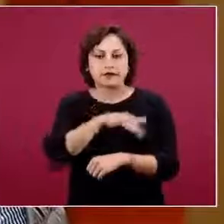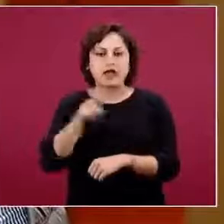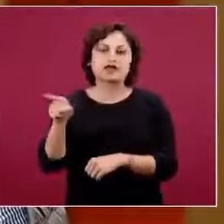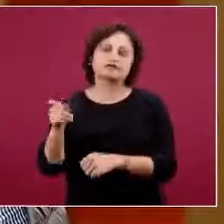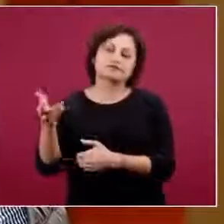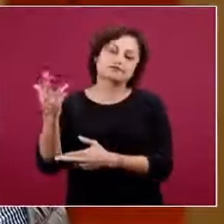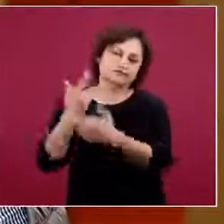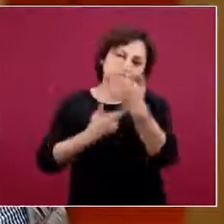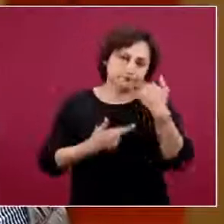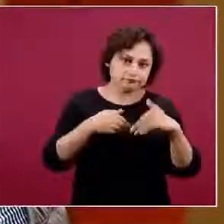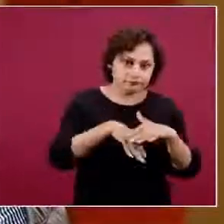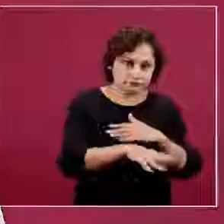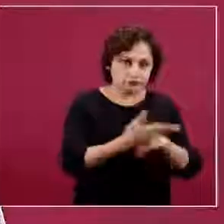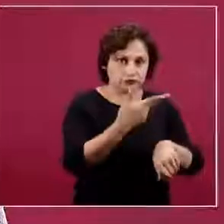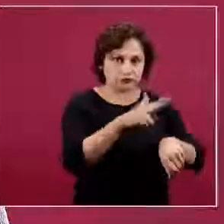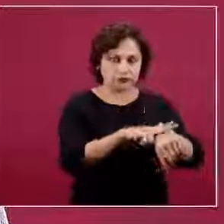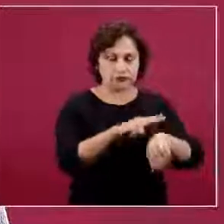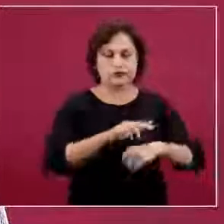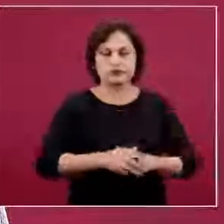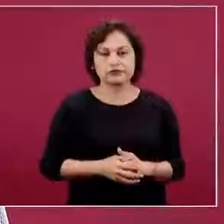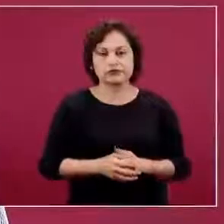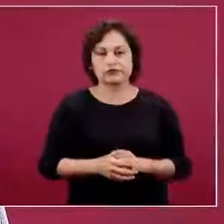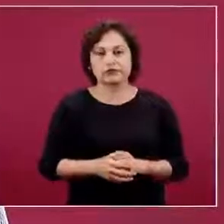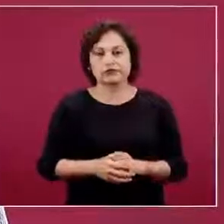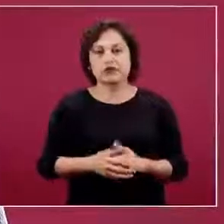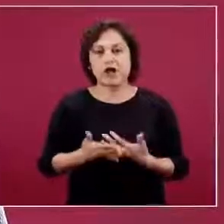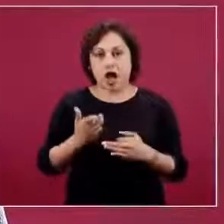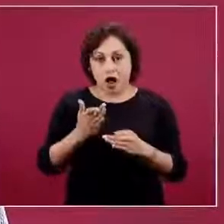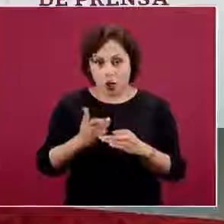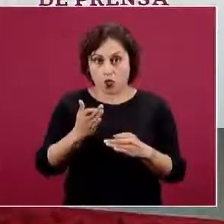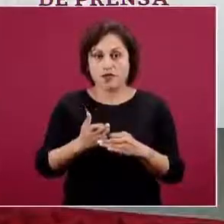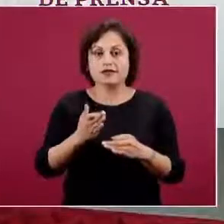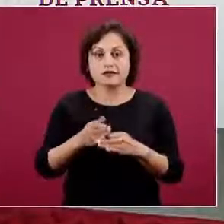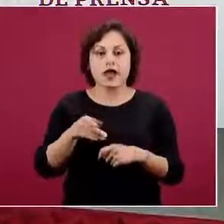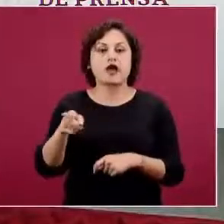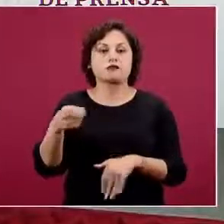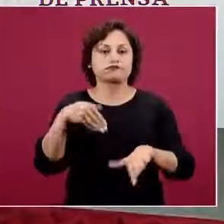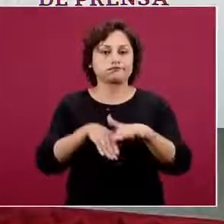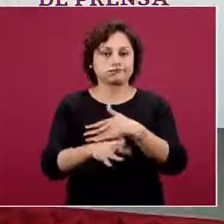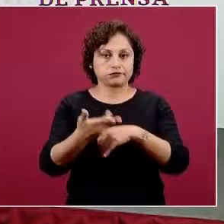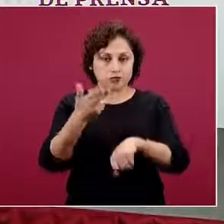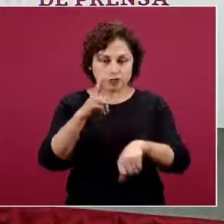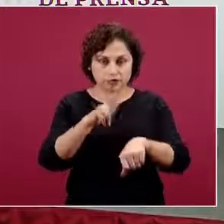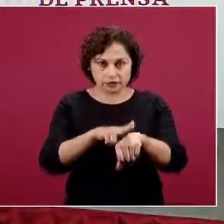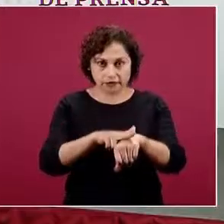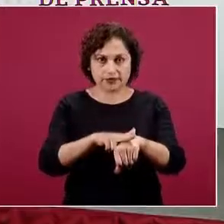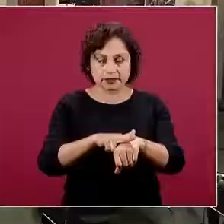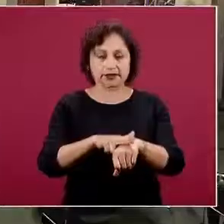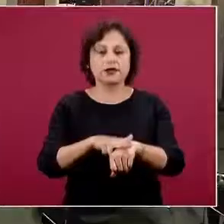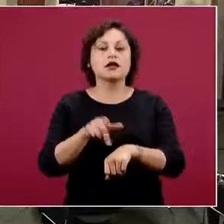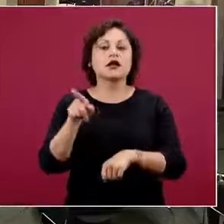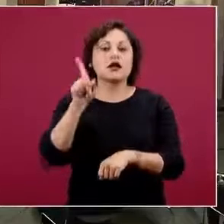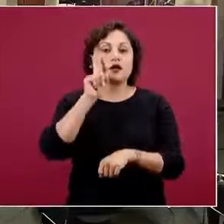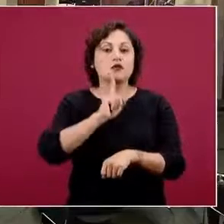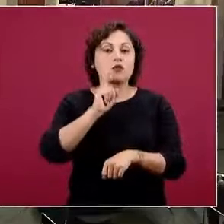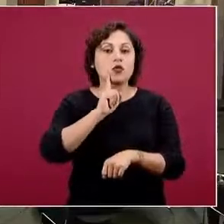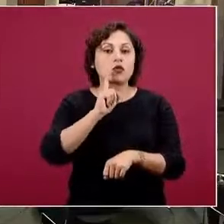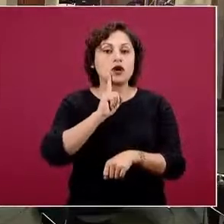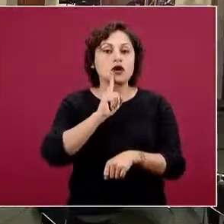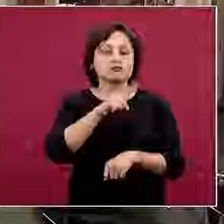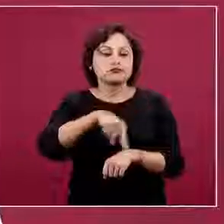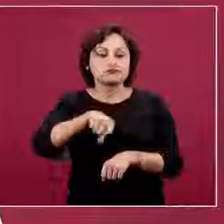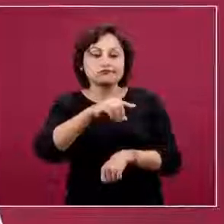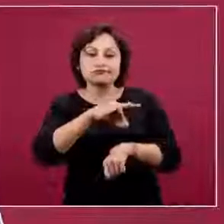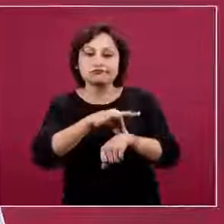ser hospitalizada. Actualmente se encuentra hospitalizada, la han reportado con buena evolución, es